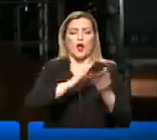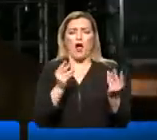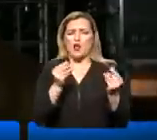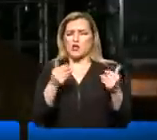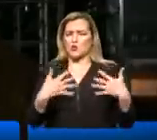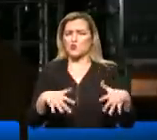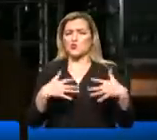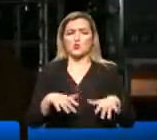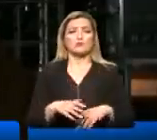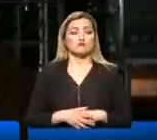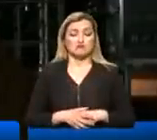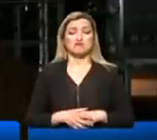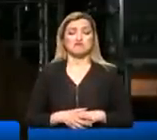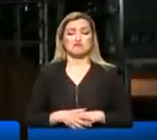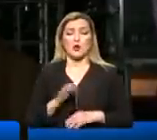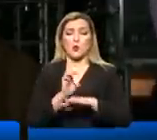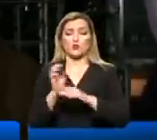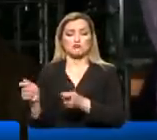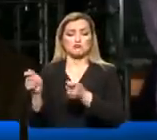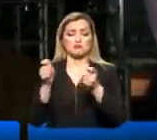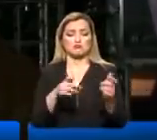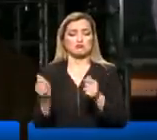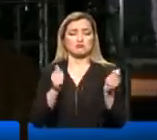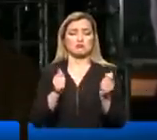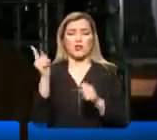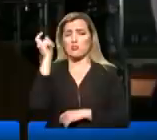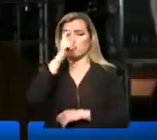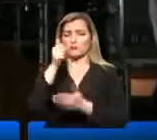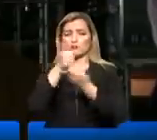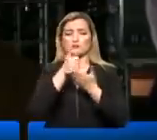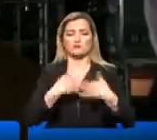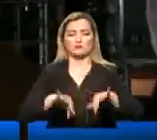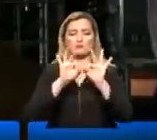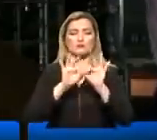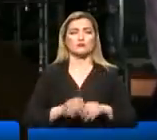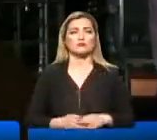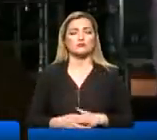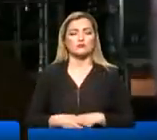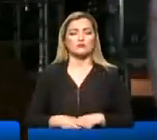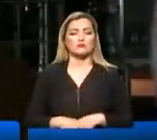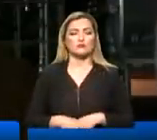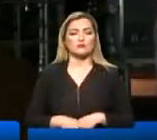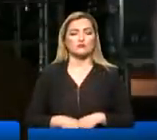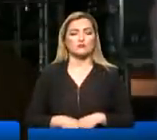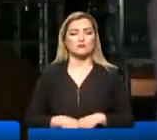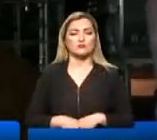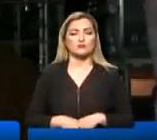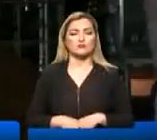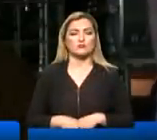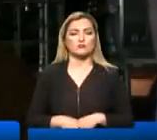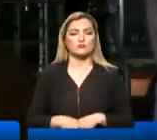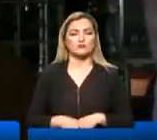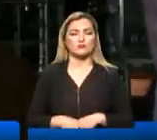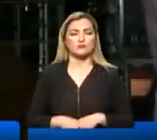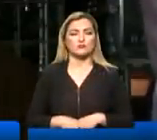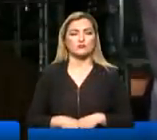que ciertamente llegan al Ecuador en un momento extremadamente propicio y útil. Quiero también indicar